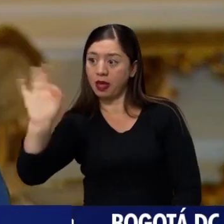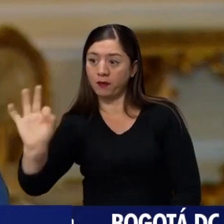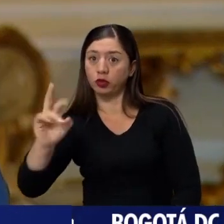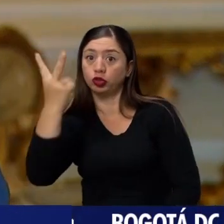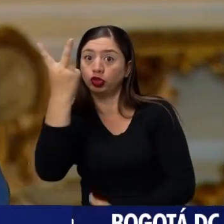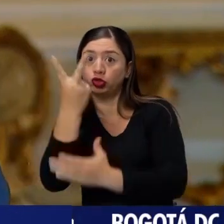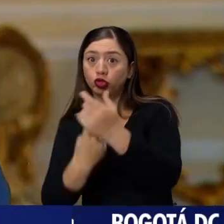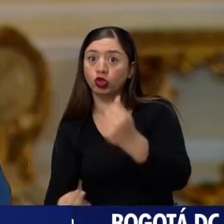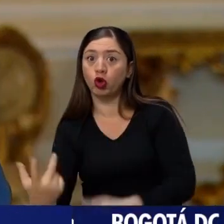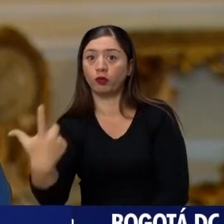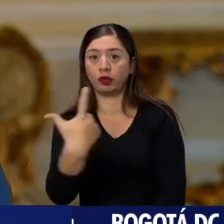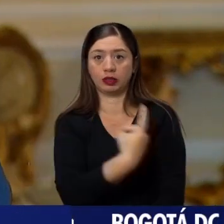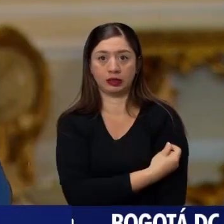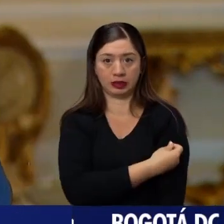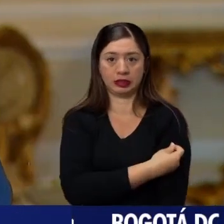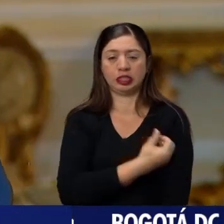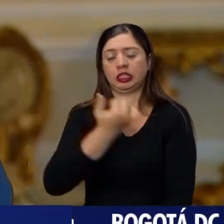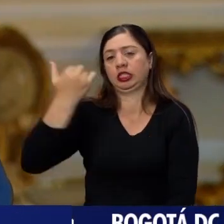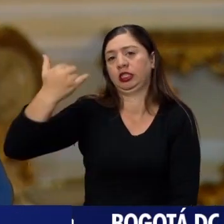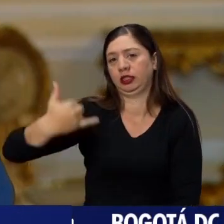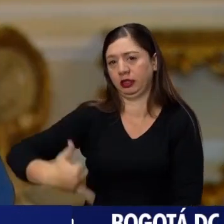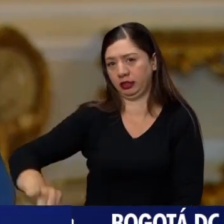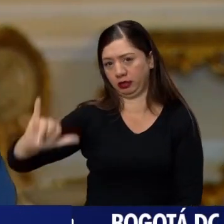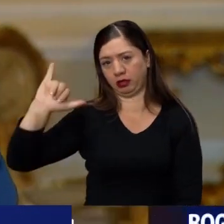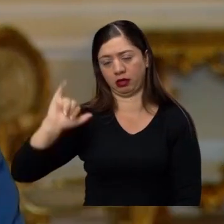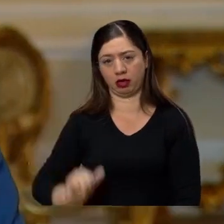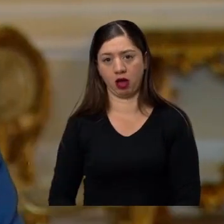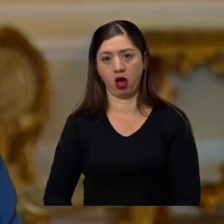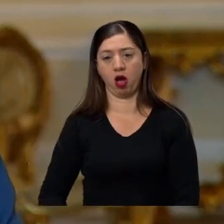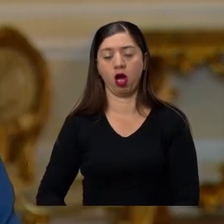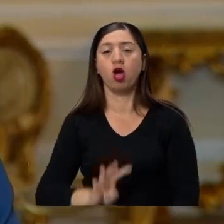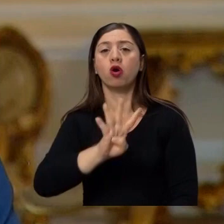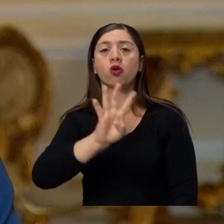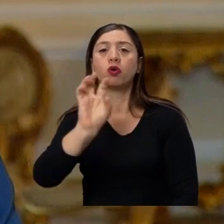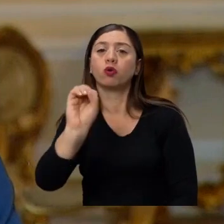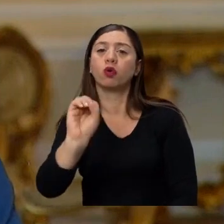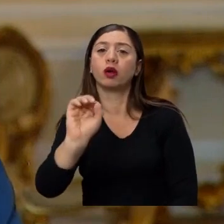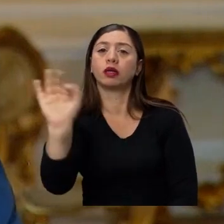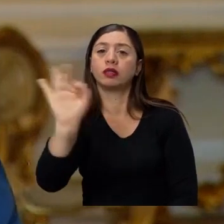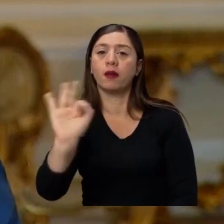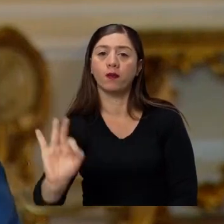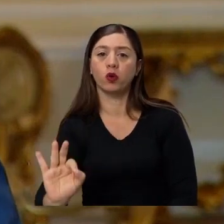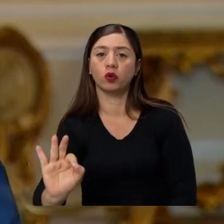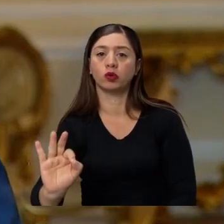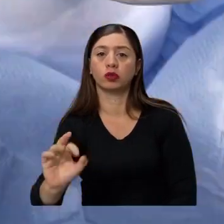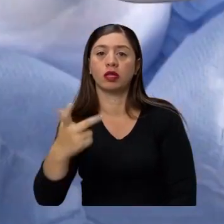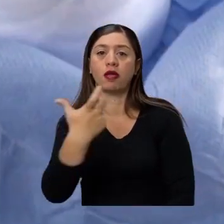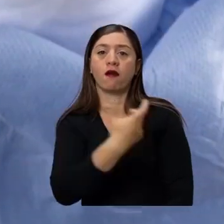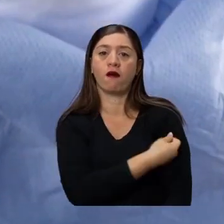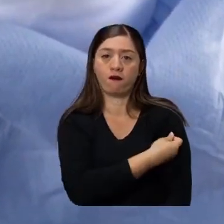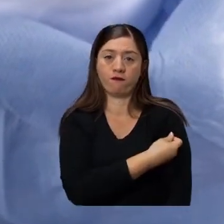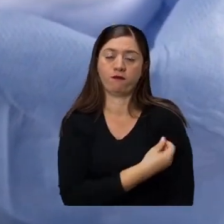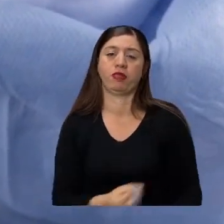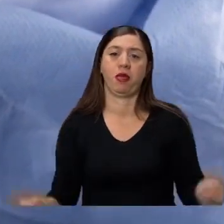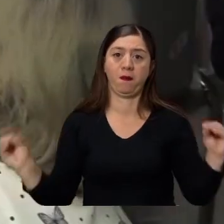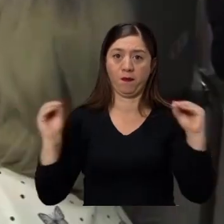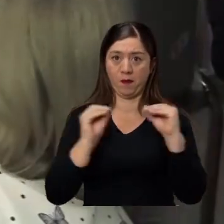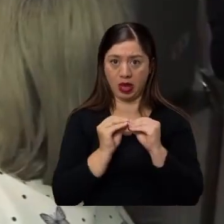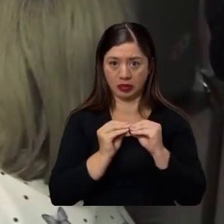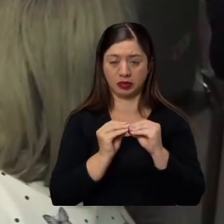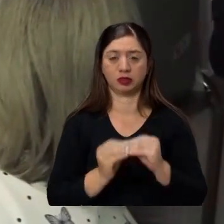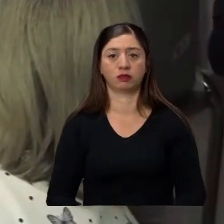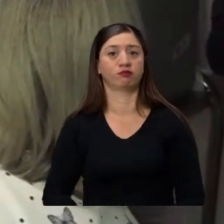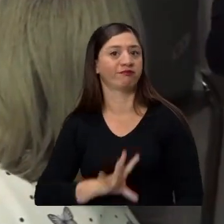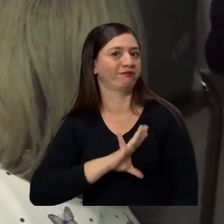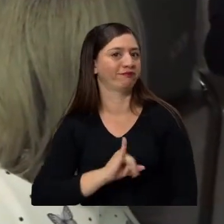dosis y que hayan logrado al menos el 40% de dosis de refuerzo. Actualmente Cali aún